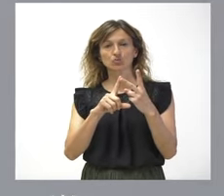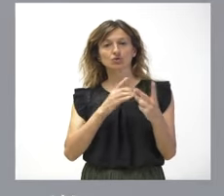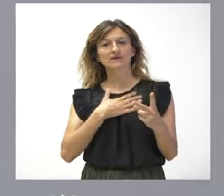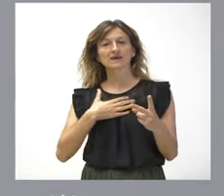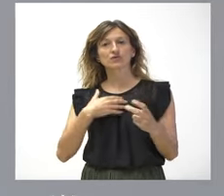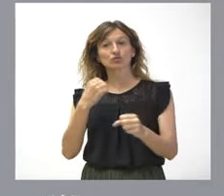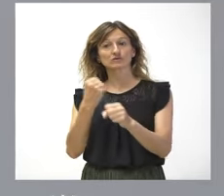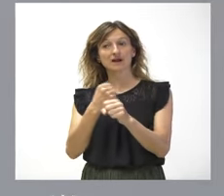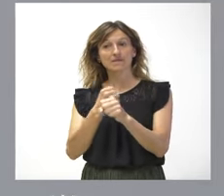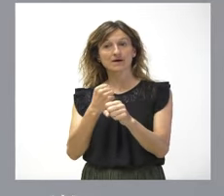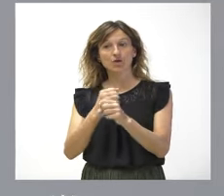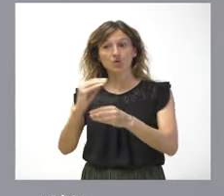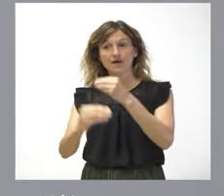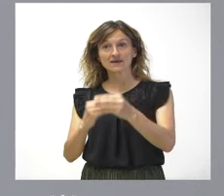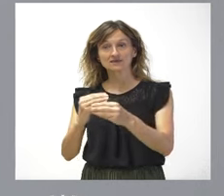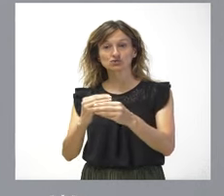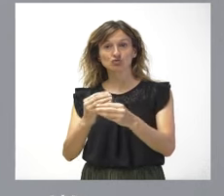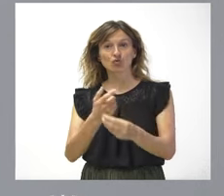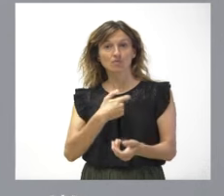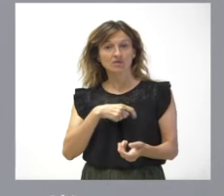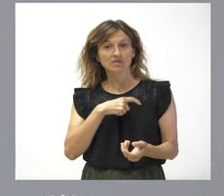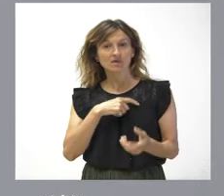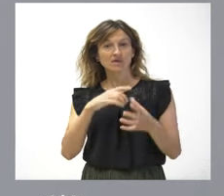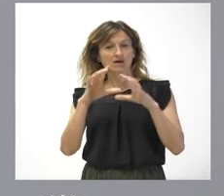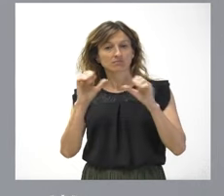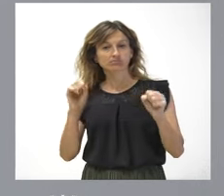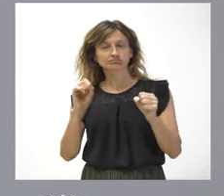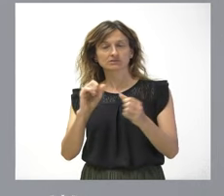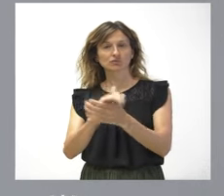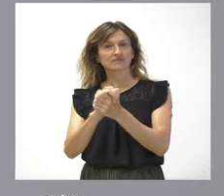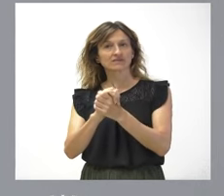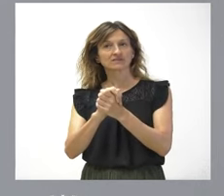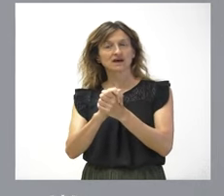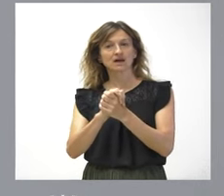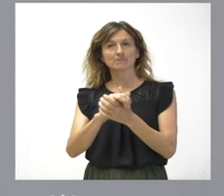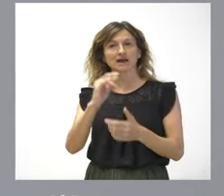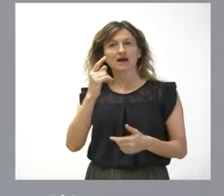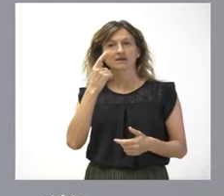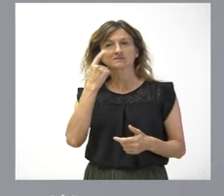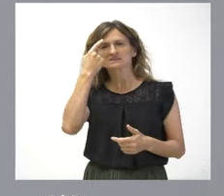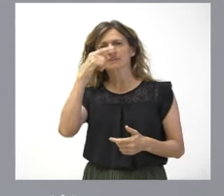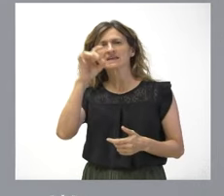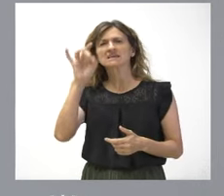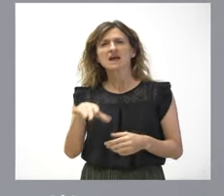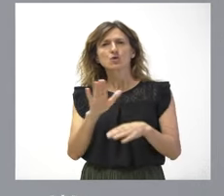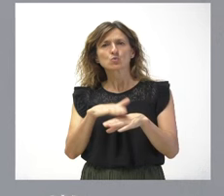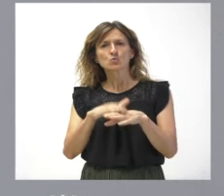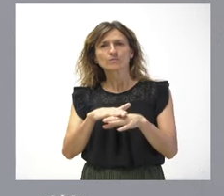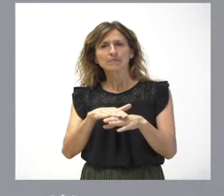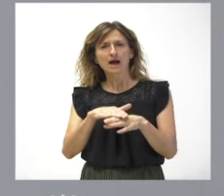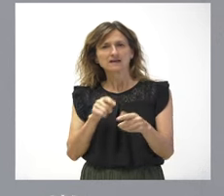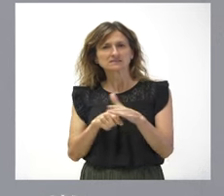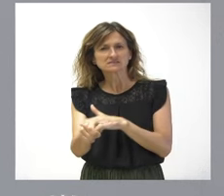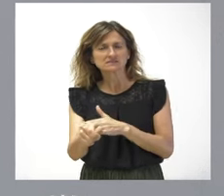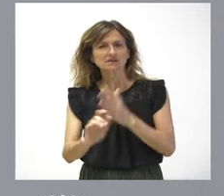por el trabajo realizado a las fuerzas y cuerpos segad del estado A la hora de identificar la persona que supuestamente ha causado